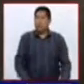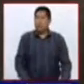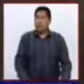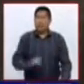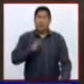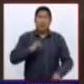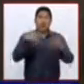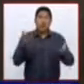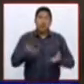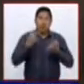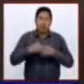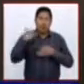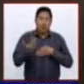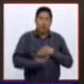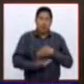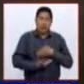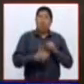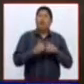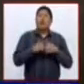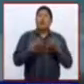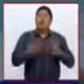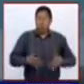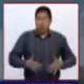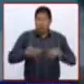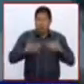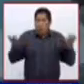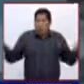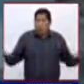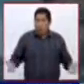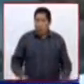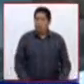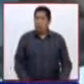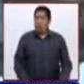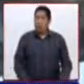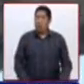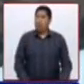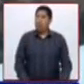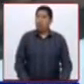Yo quiero invitarlos a ver a la pieza cómo estoy viviendo.